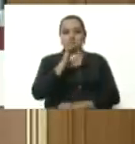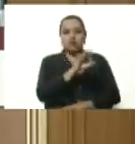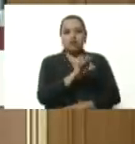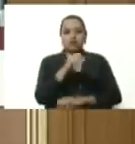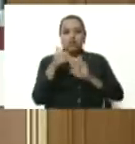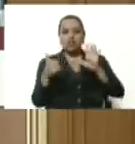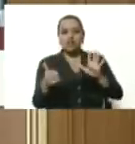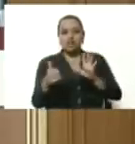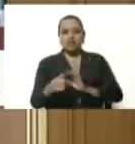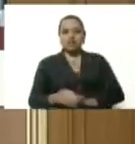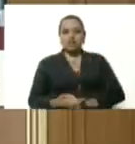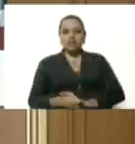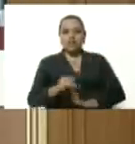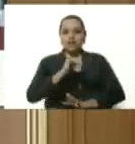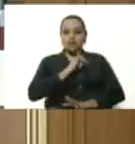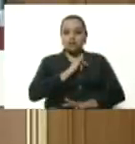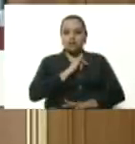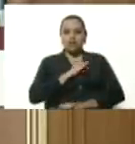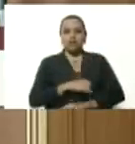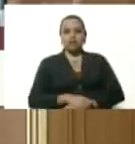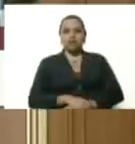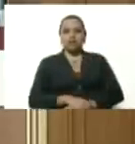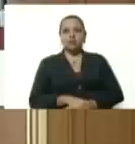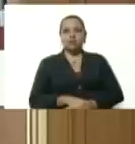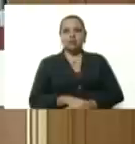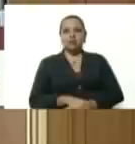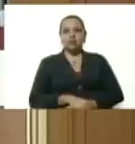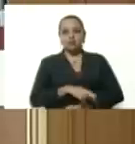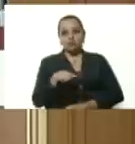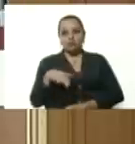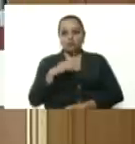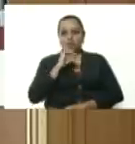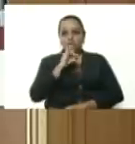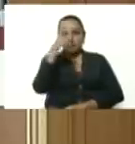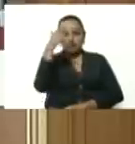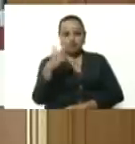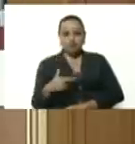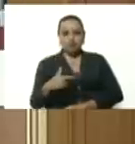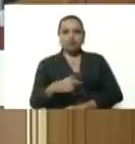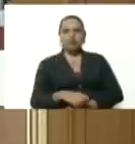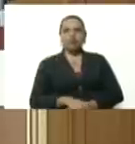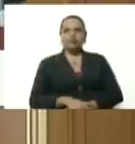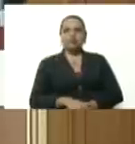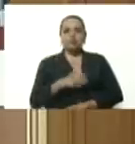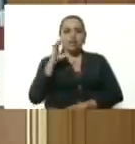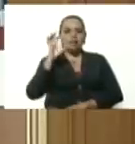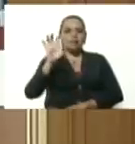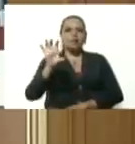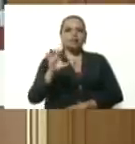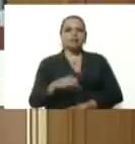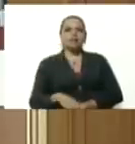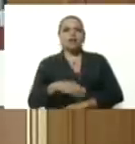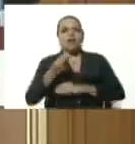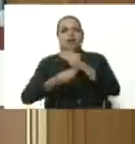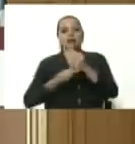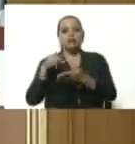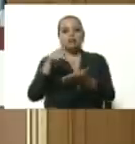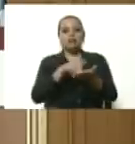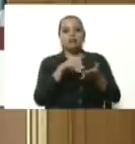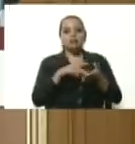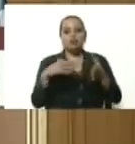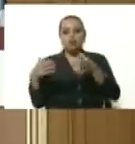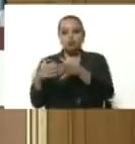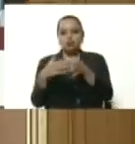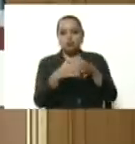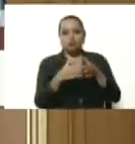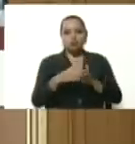las individualidades, pero nosotros somos eso, individualidades. Y en el país hacemos parte de un colectivo